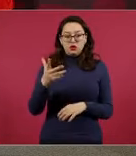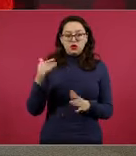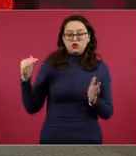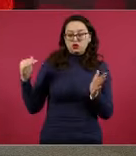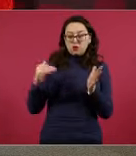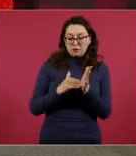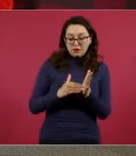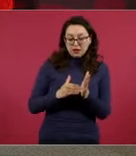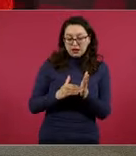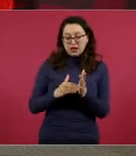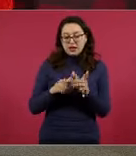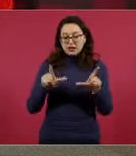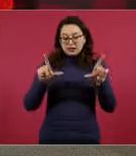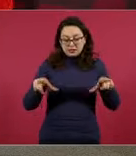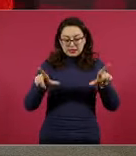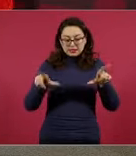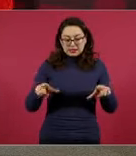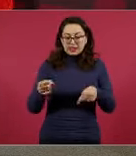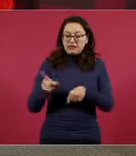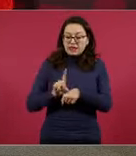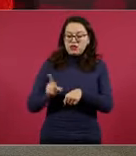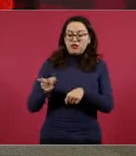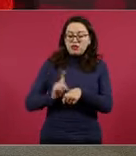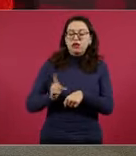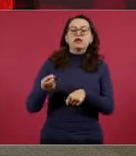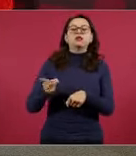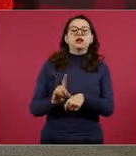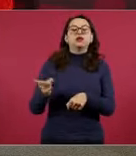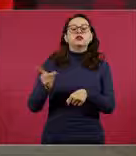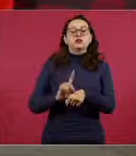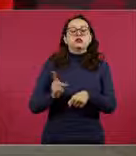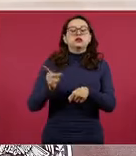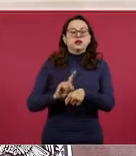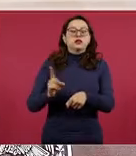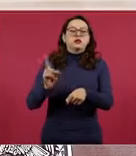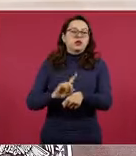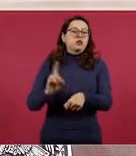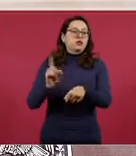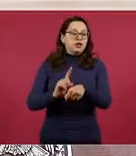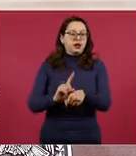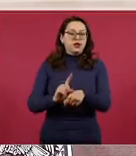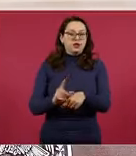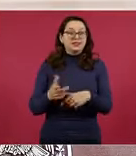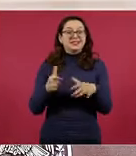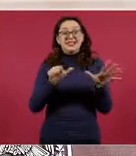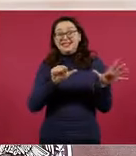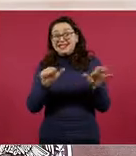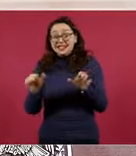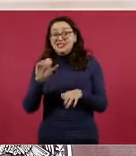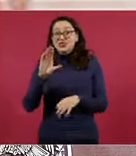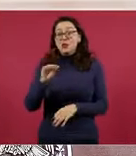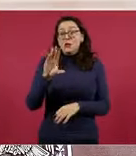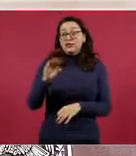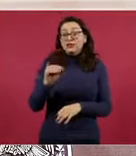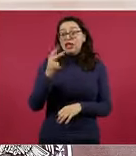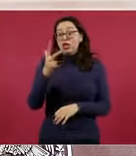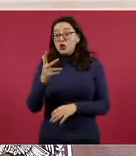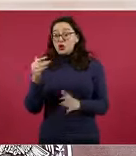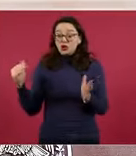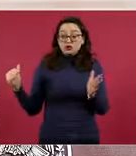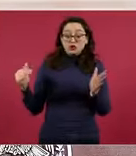estas recetas emitidas todos los días. En el que pasaba, y esto es quizá de las cosas más importantes, para la población